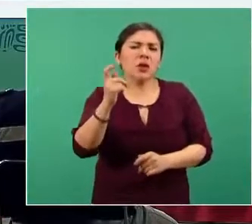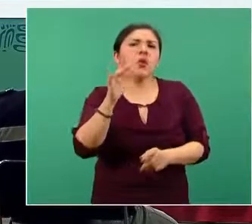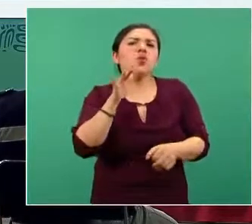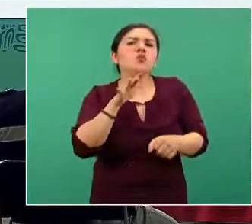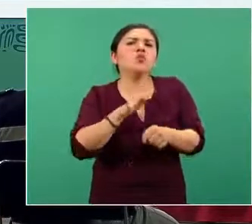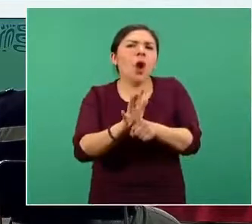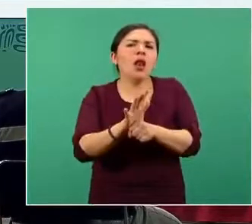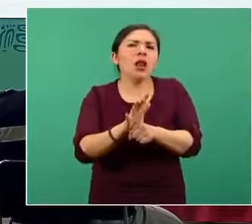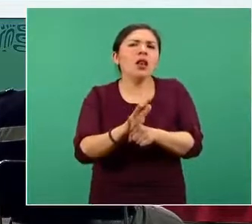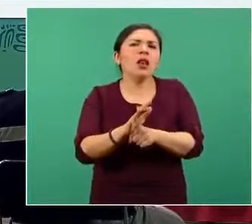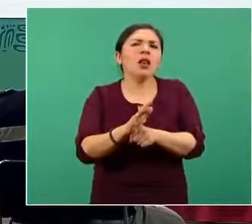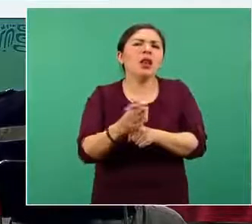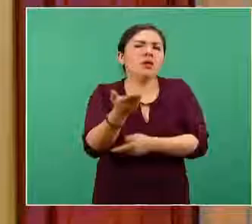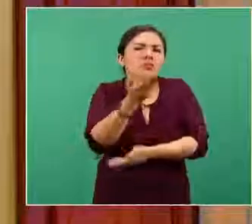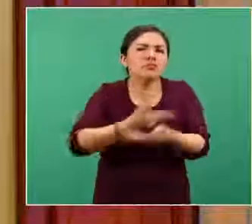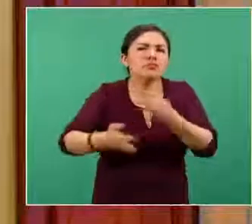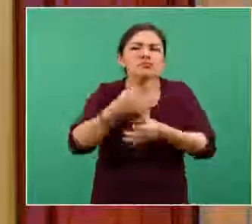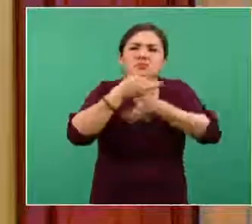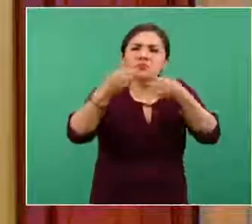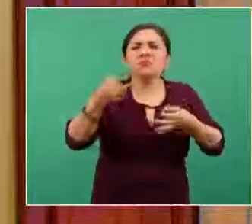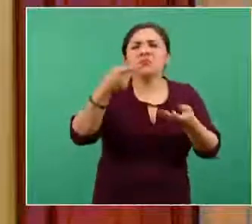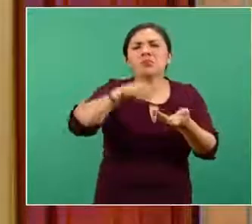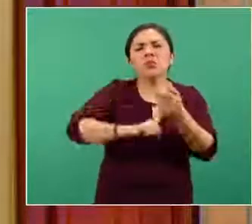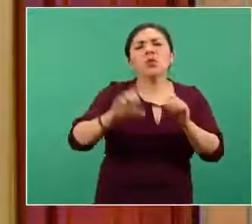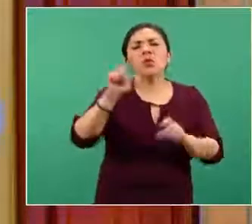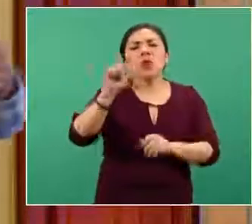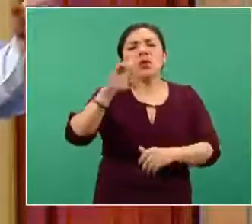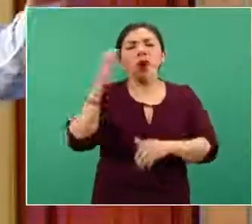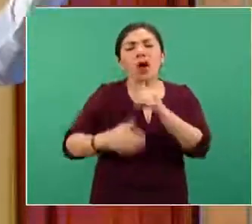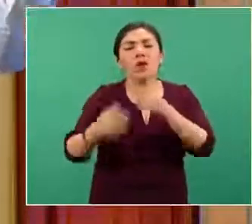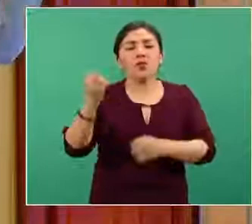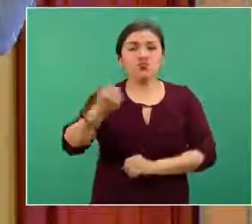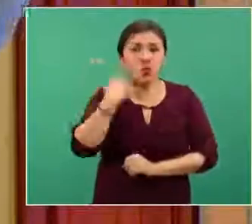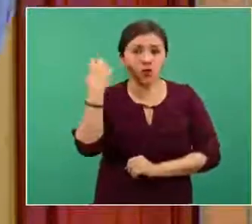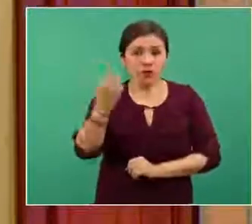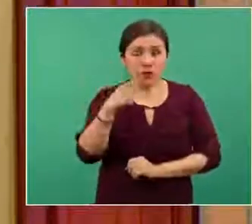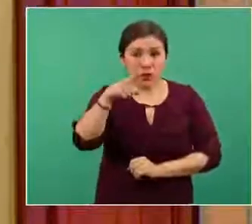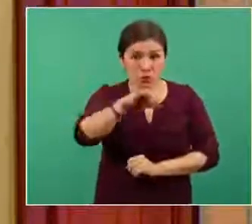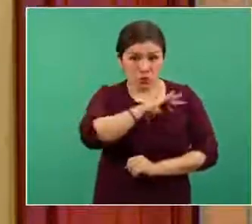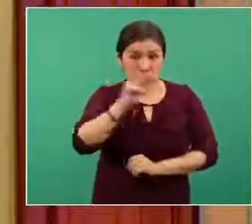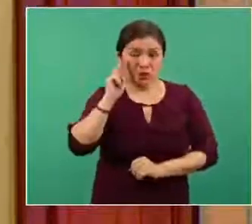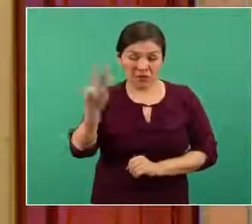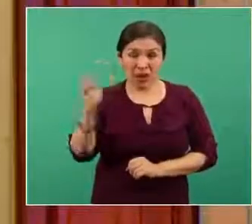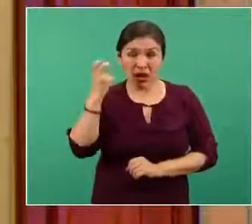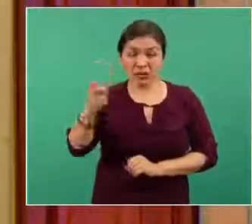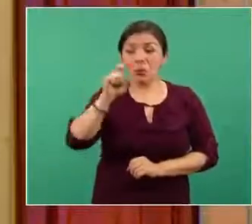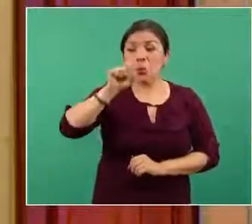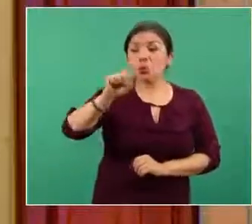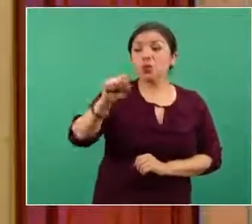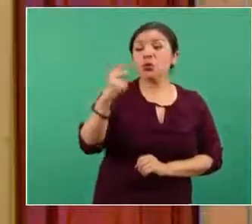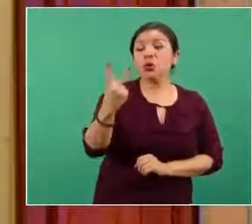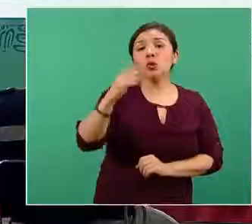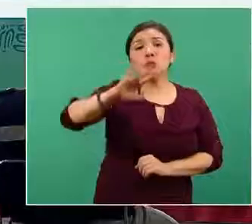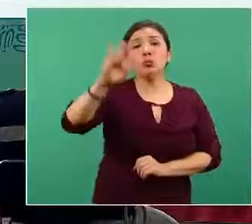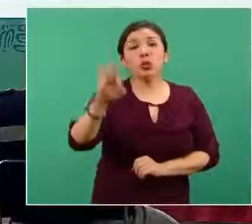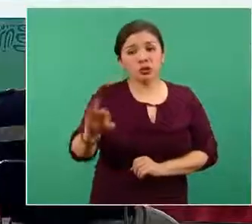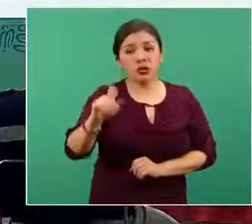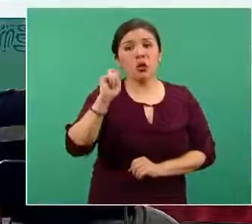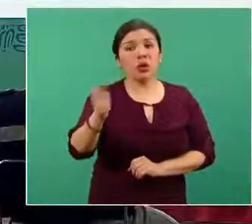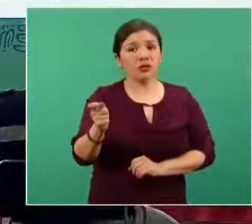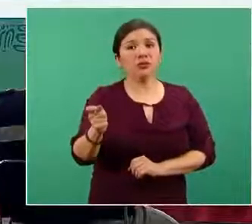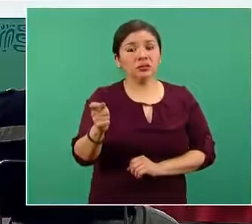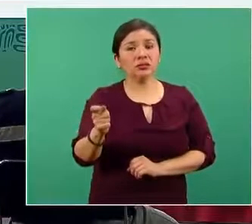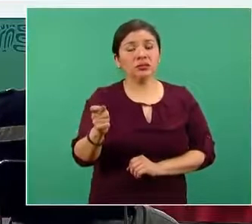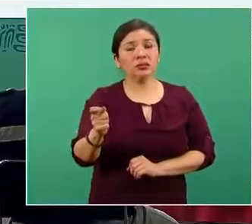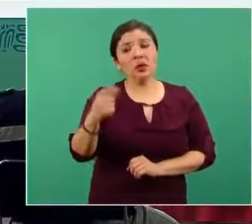se comparte y se difunde una vez que termina la conferencia con todos ustedes. Seguimos destacando, 0.2% es solamente